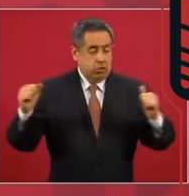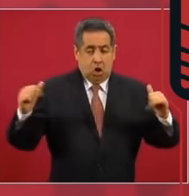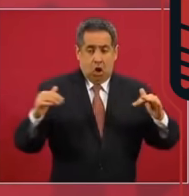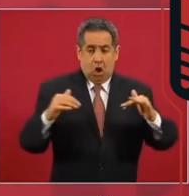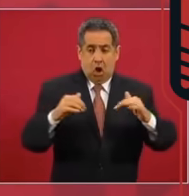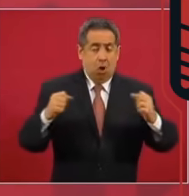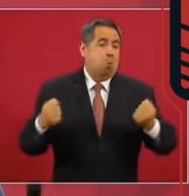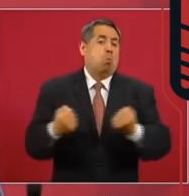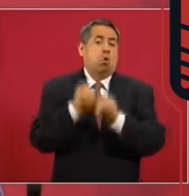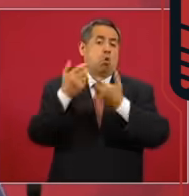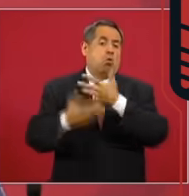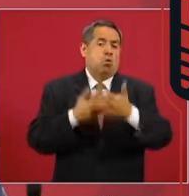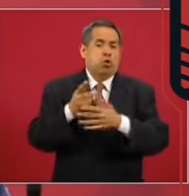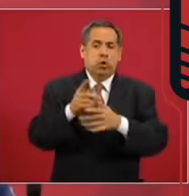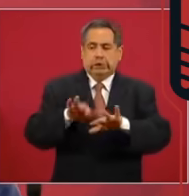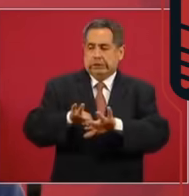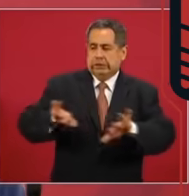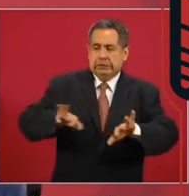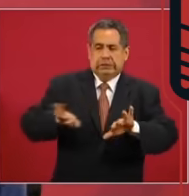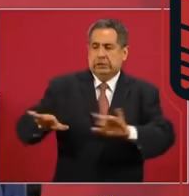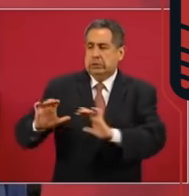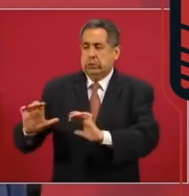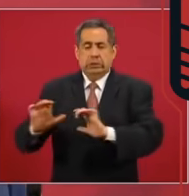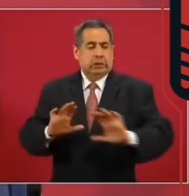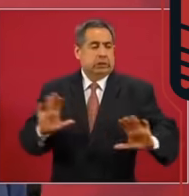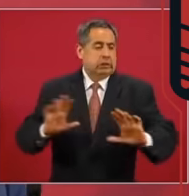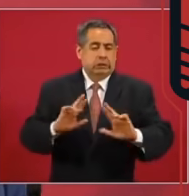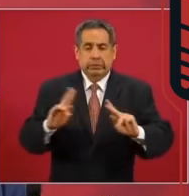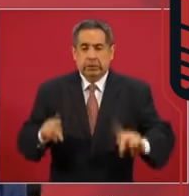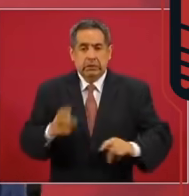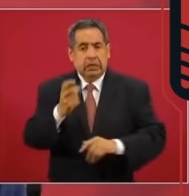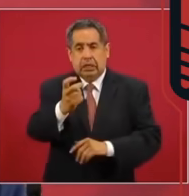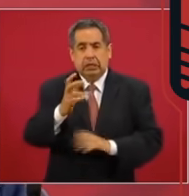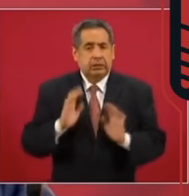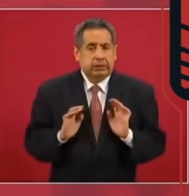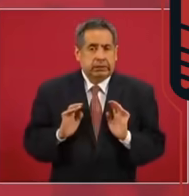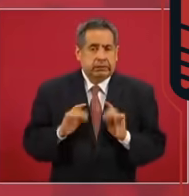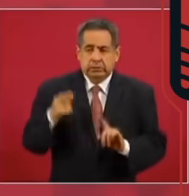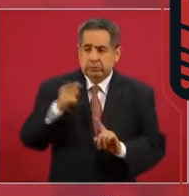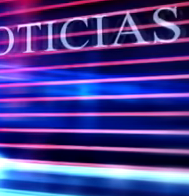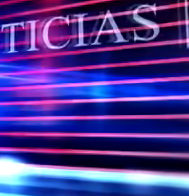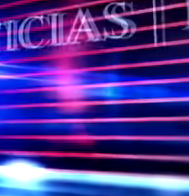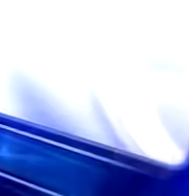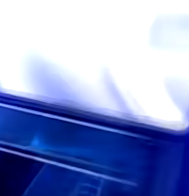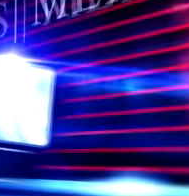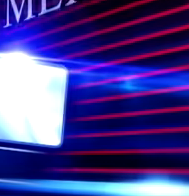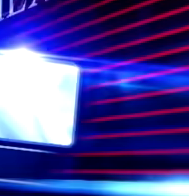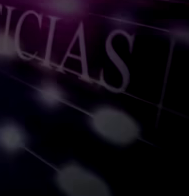confrontación, que sea pacífico todo.